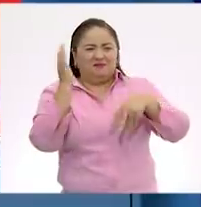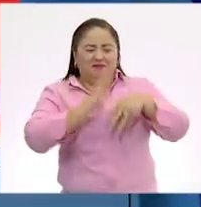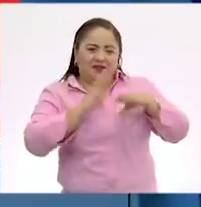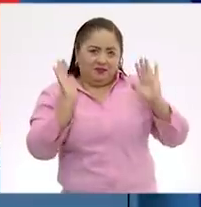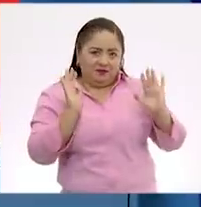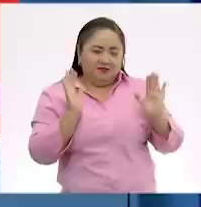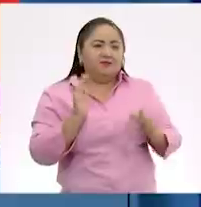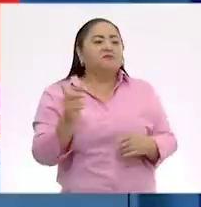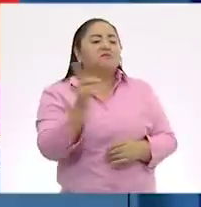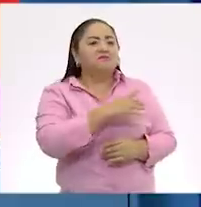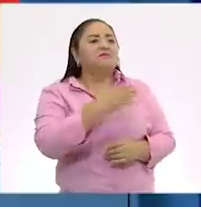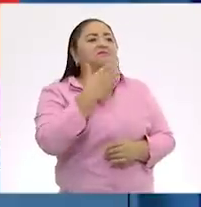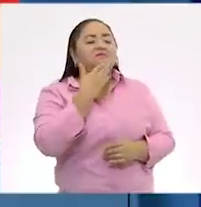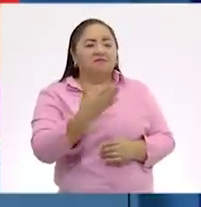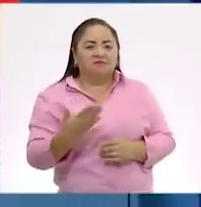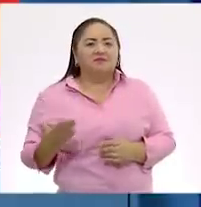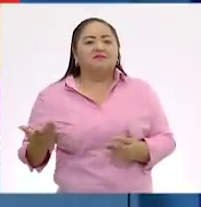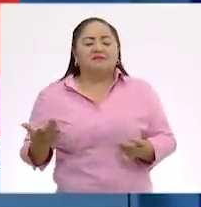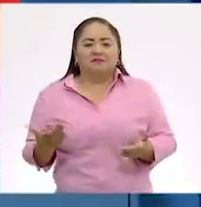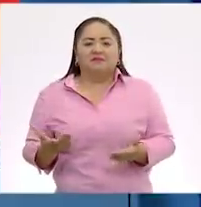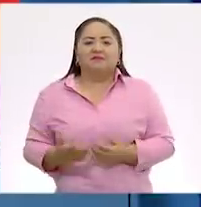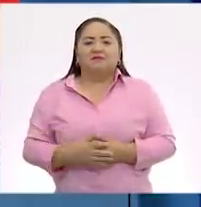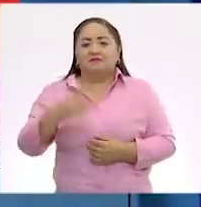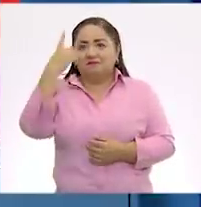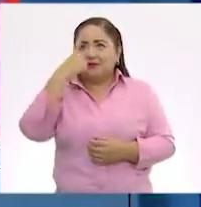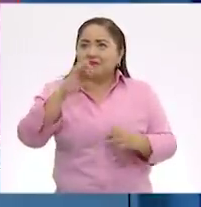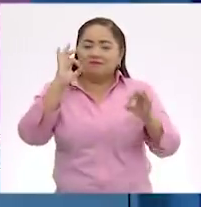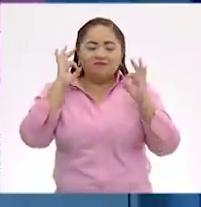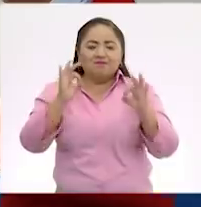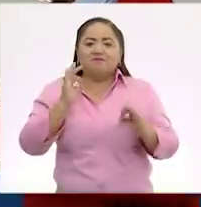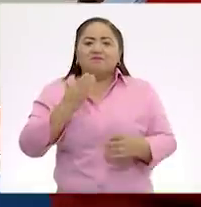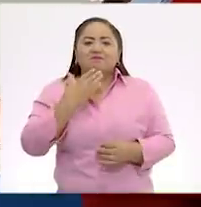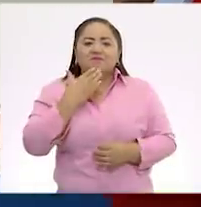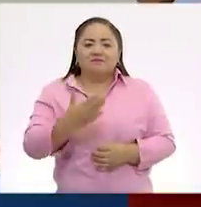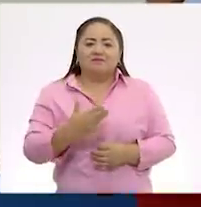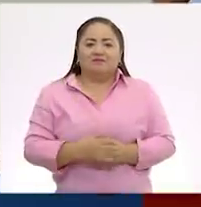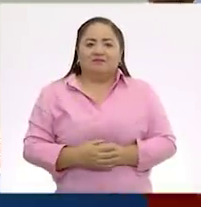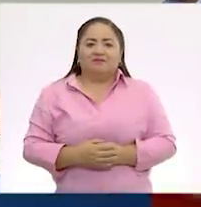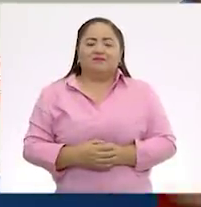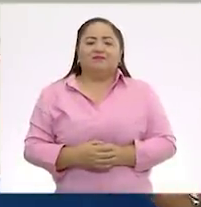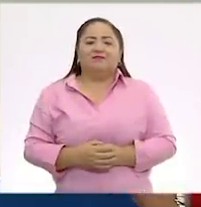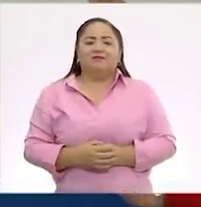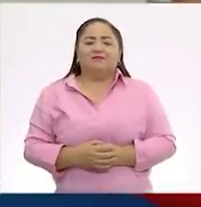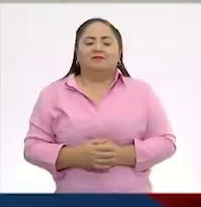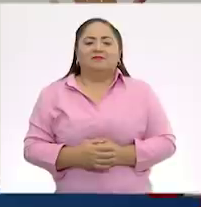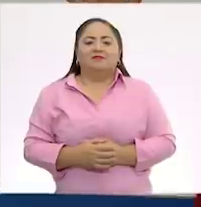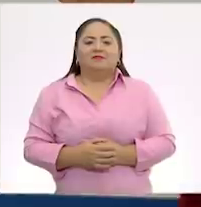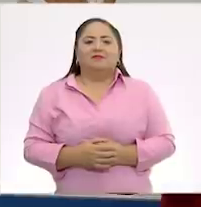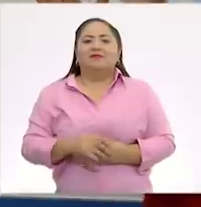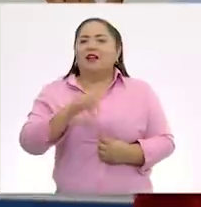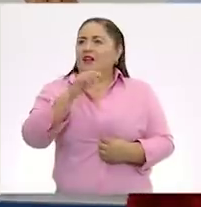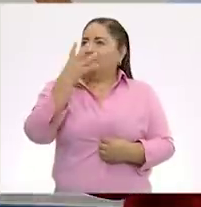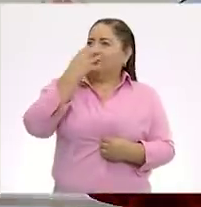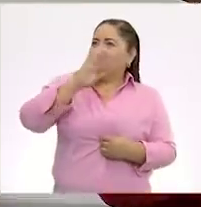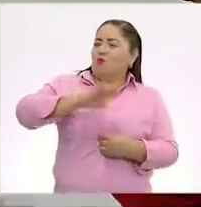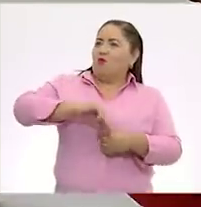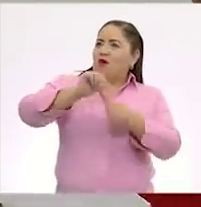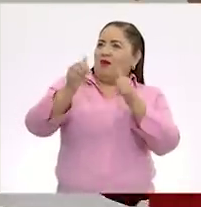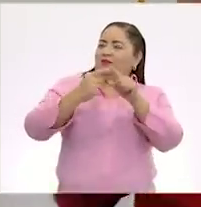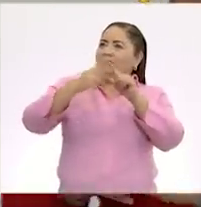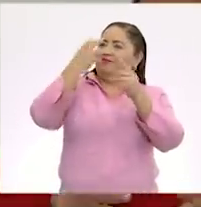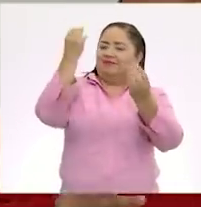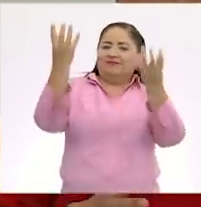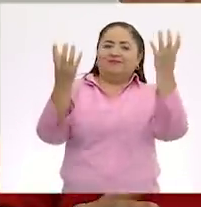pude colgar. Muy bien. Sí lo pude colgar. Para que quede como parte de la de nuestra galería de